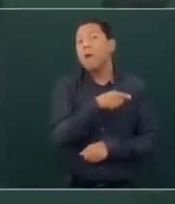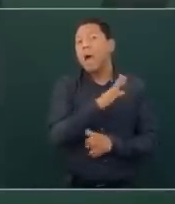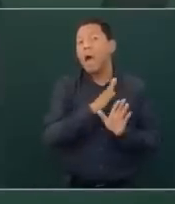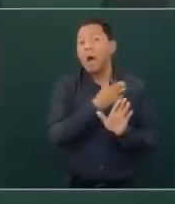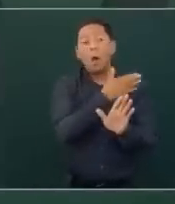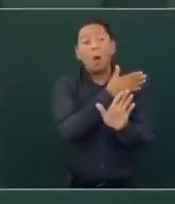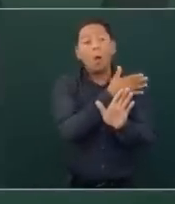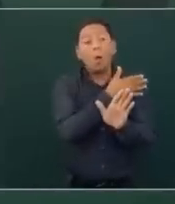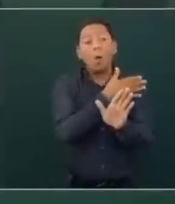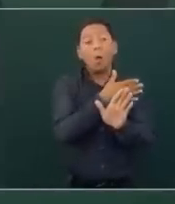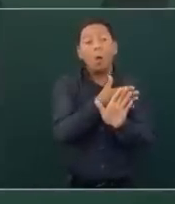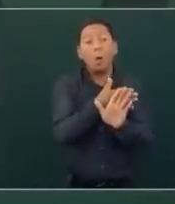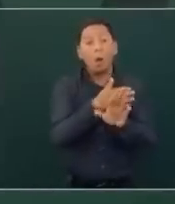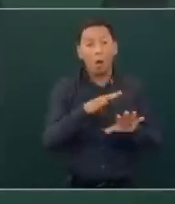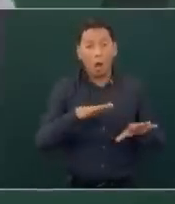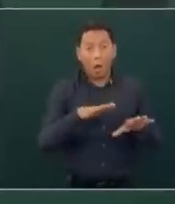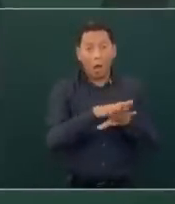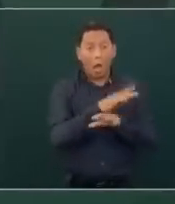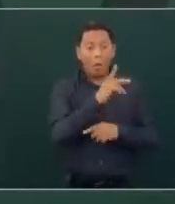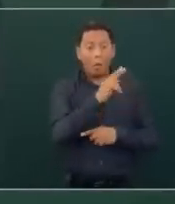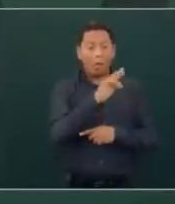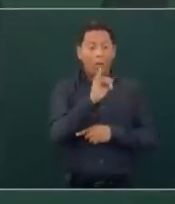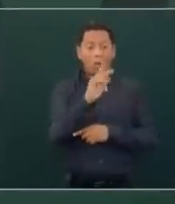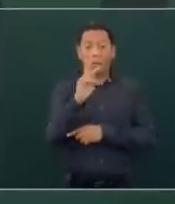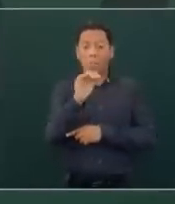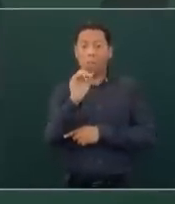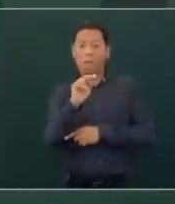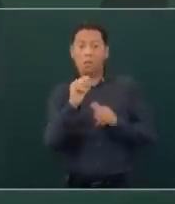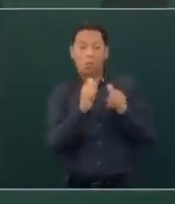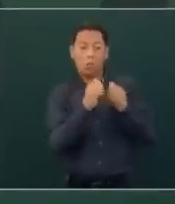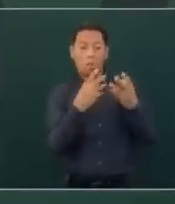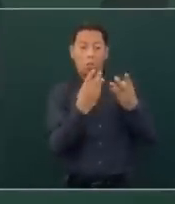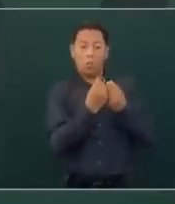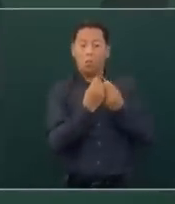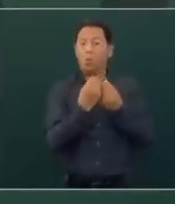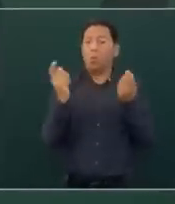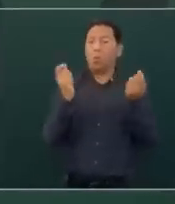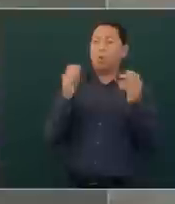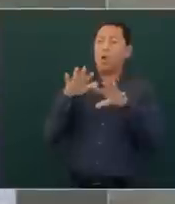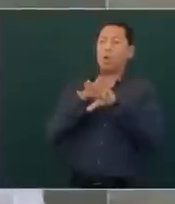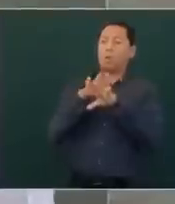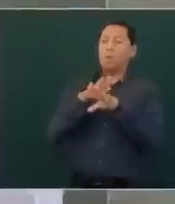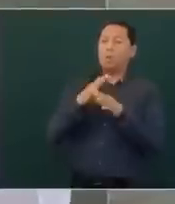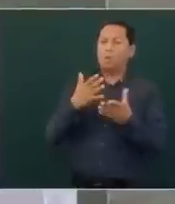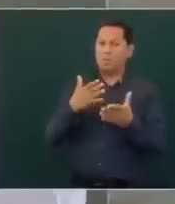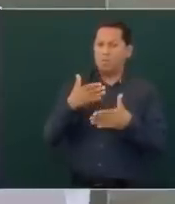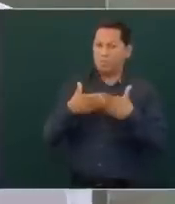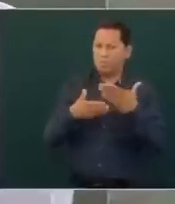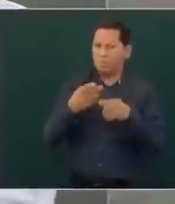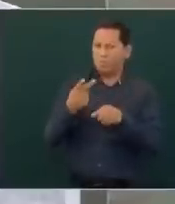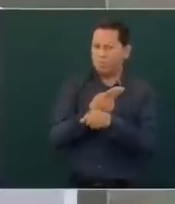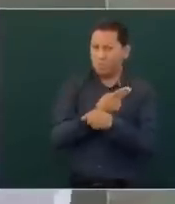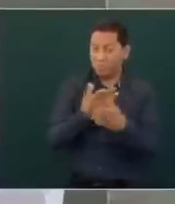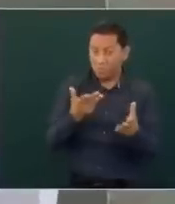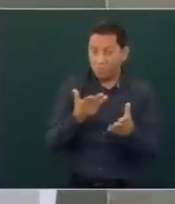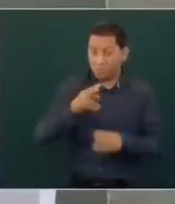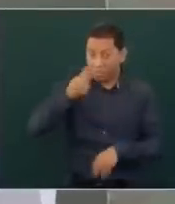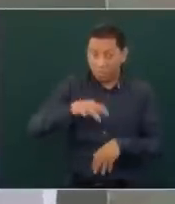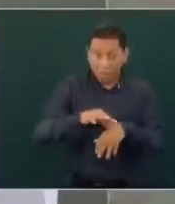¿no? La alternancia. ¿Y qué sucedió en los hechos?